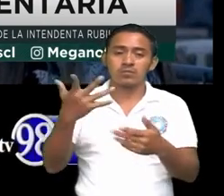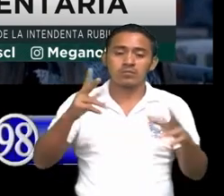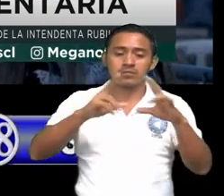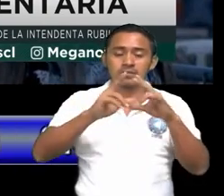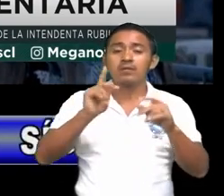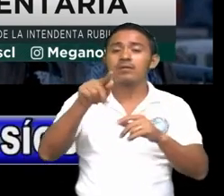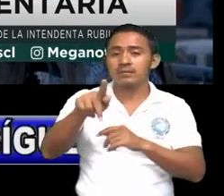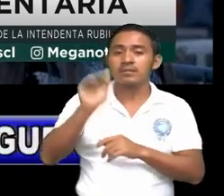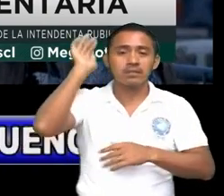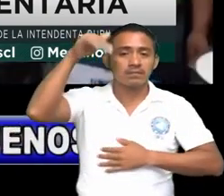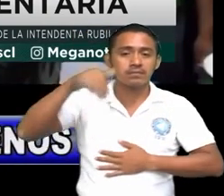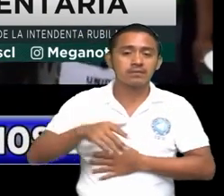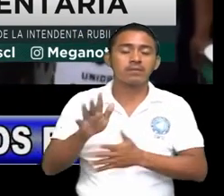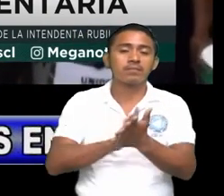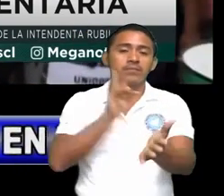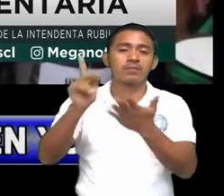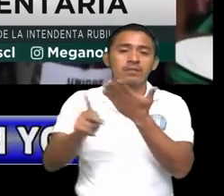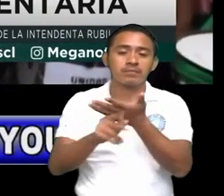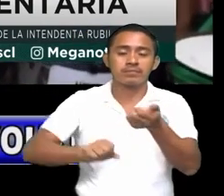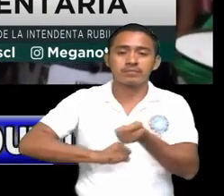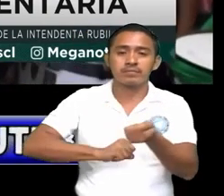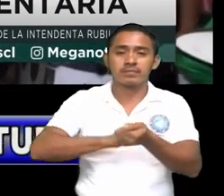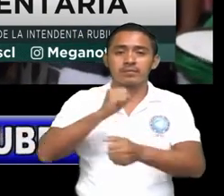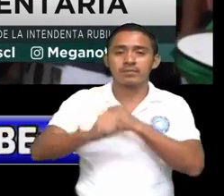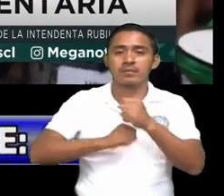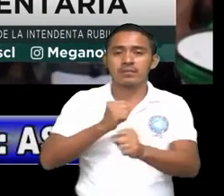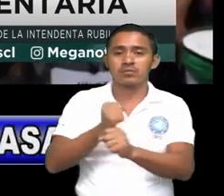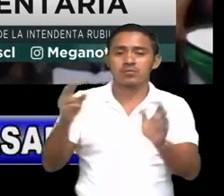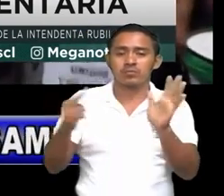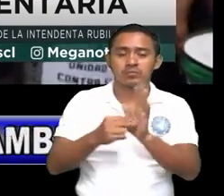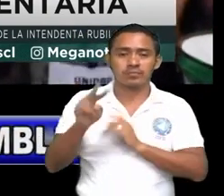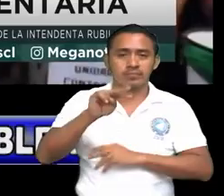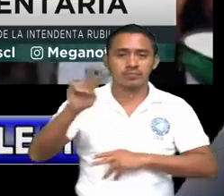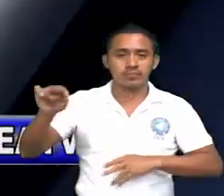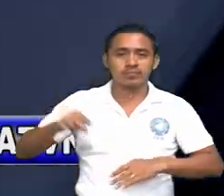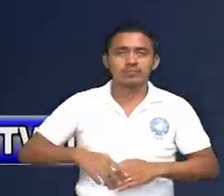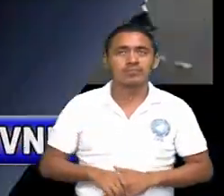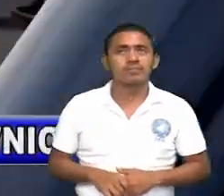como ampliar los programas de asistencia hasta el año 2022.